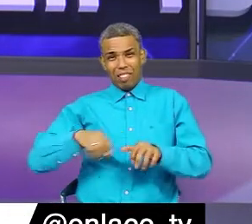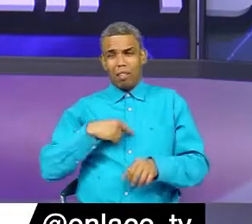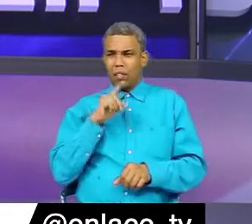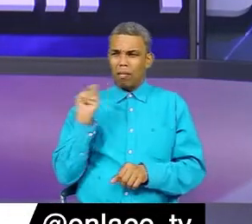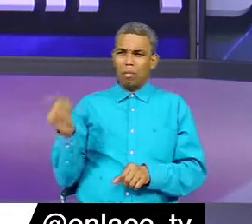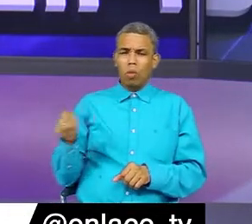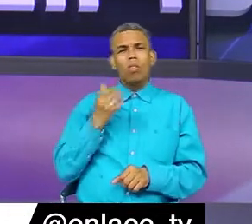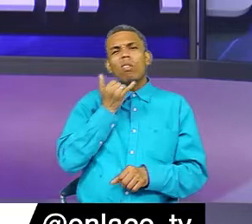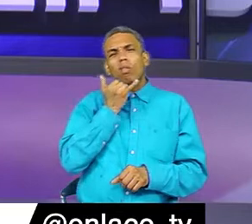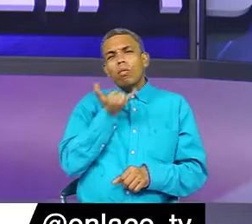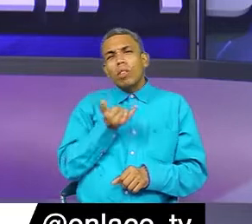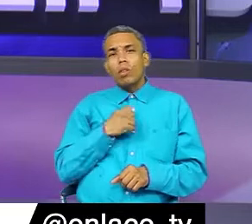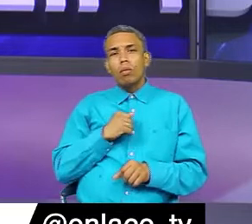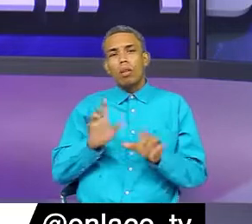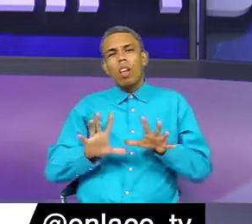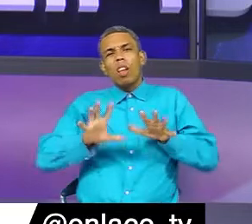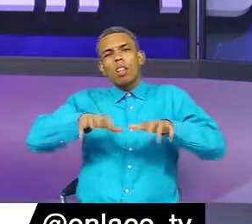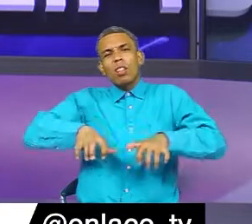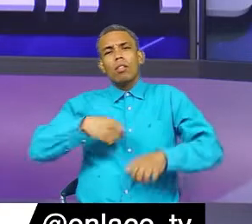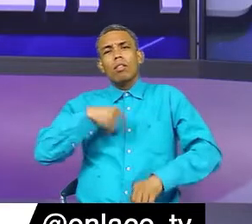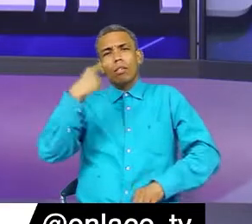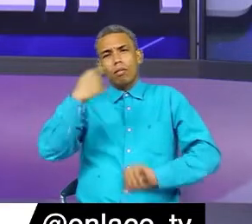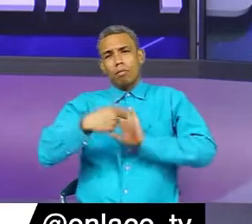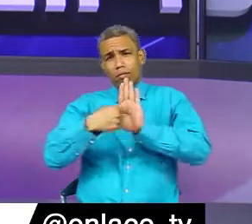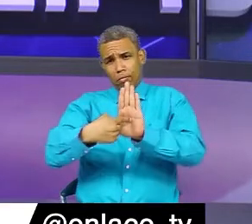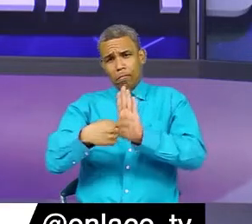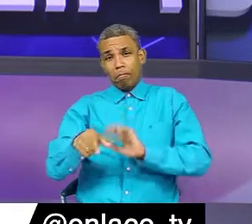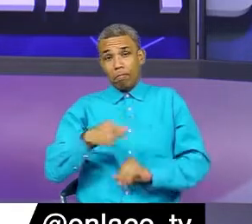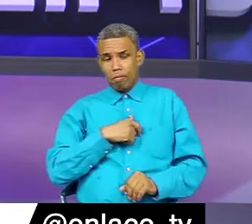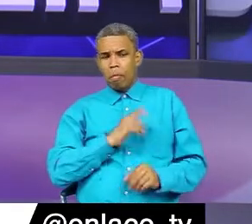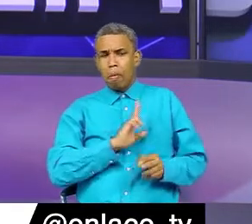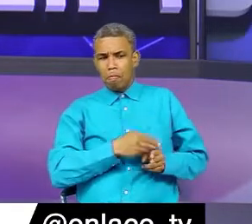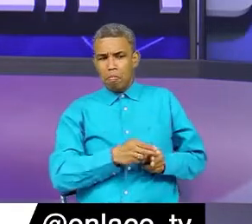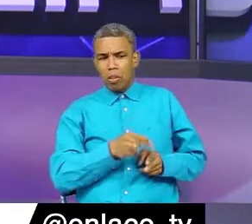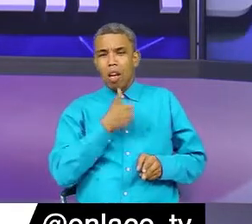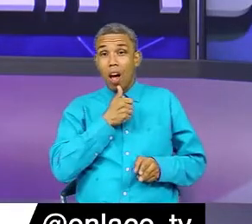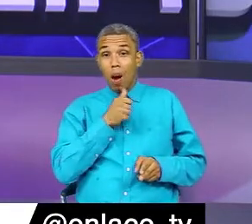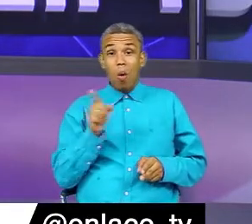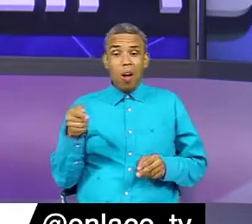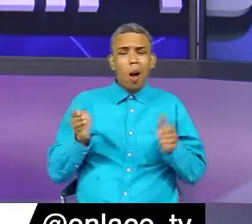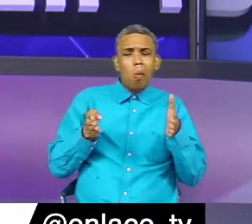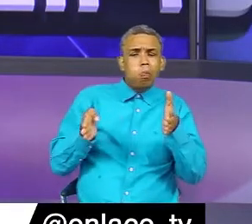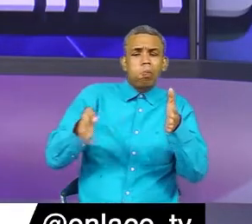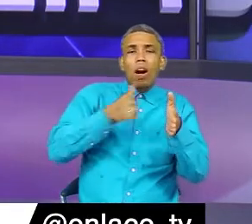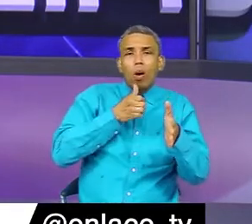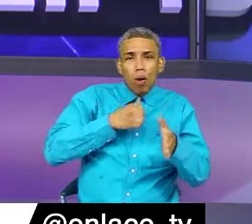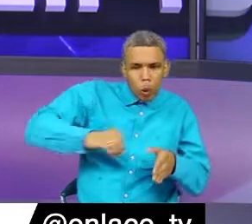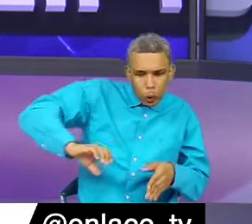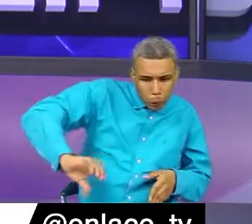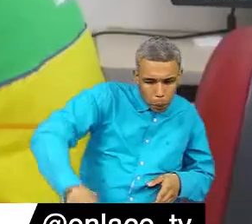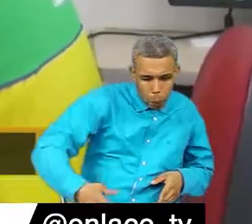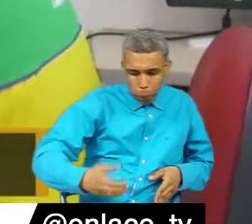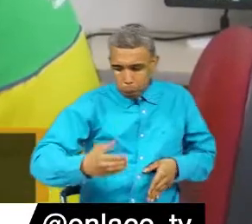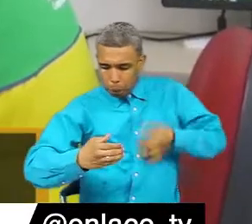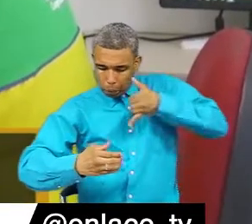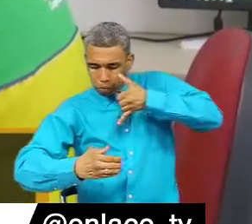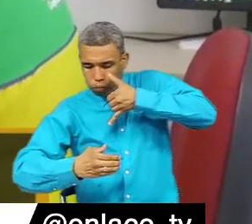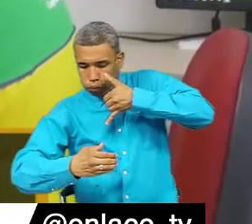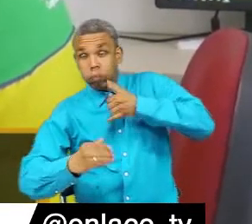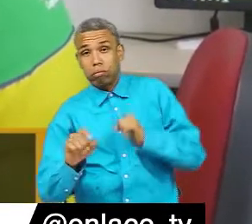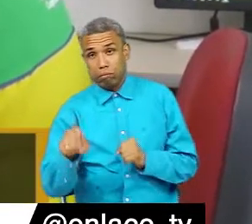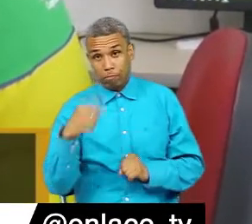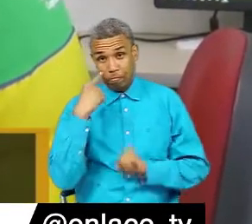Cascajera. La autoridad ambiental confirmó la emergencia y dijo que se realizarán monitoreos a la corriente de esta fuente hídrica. La CAS adelantó